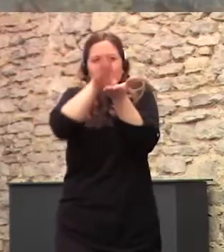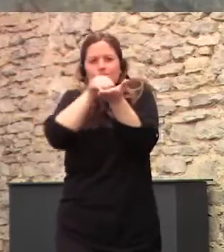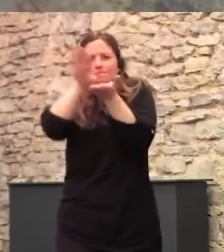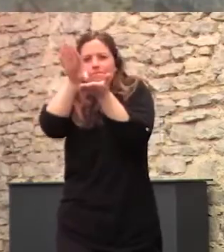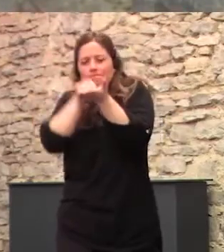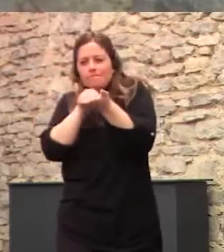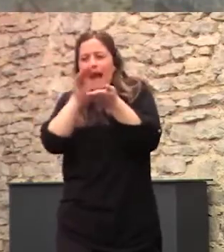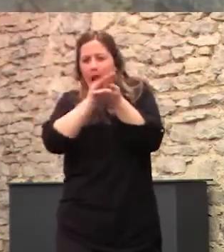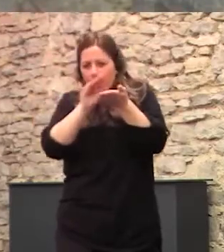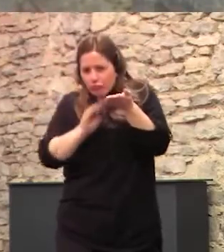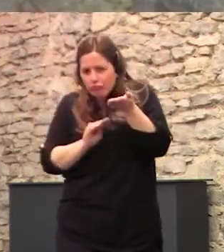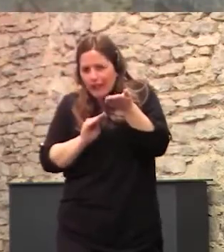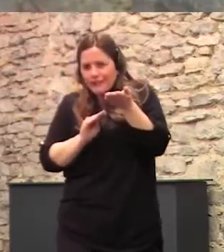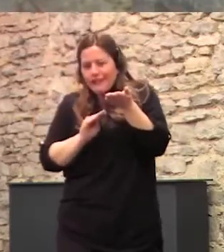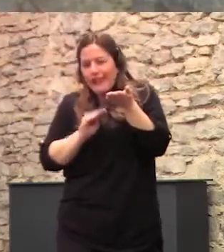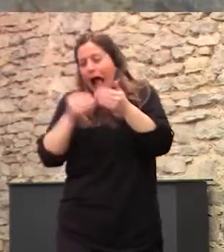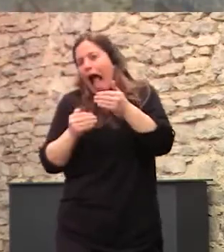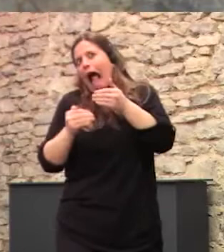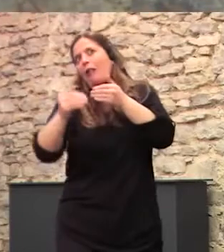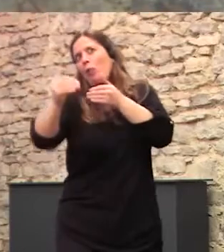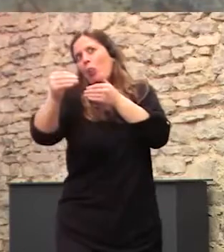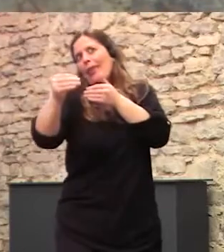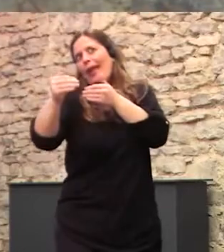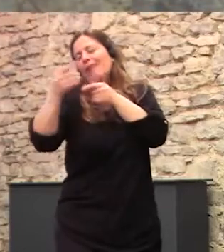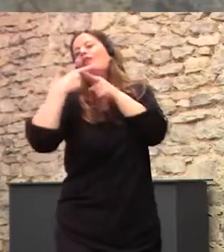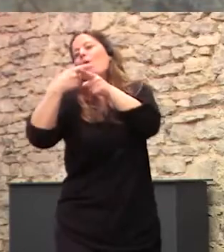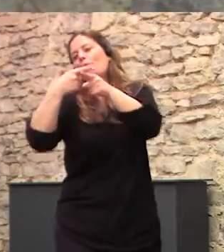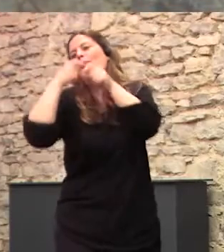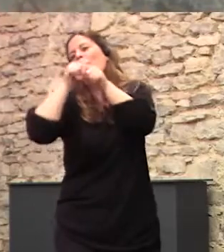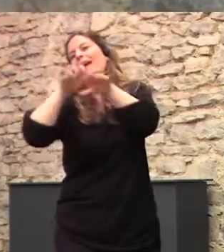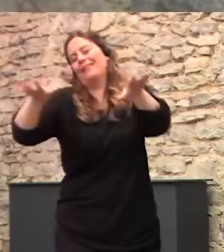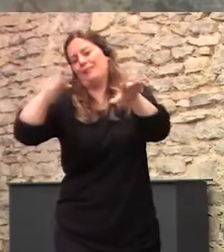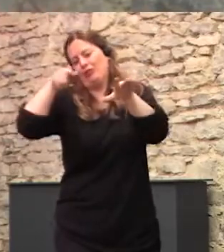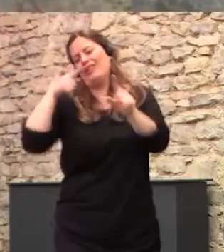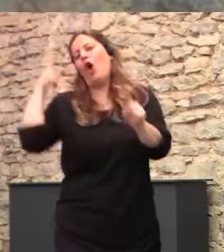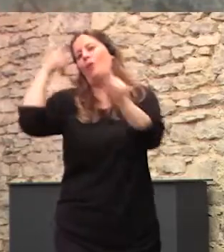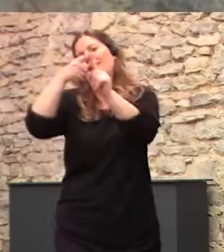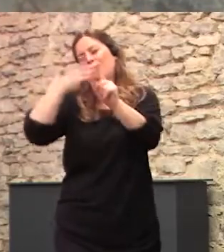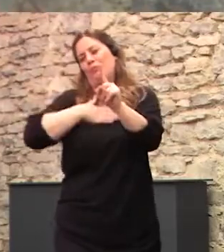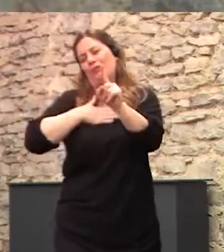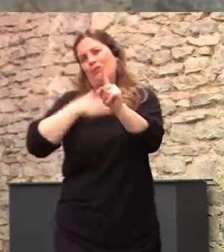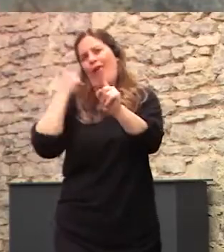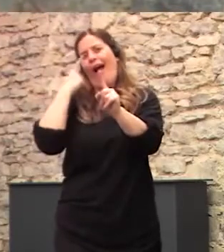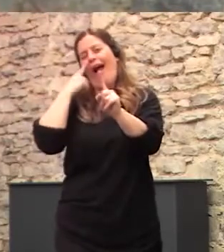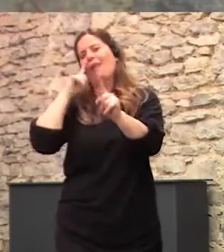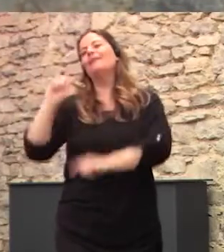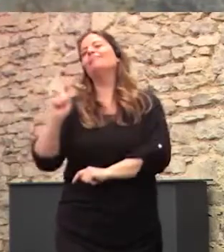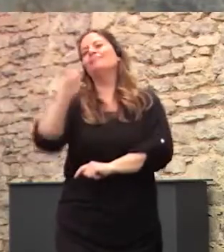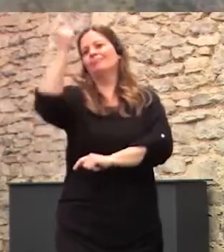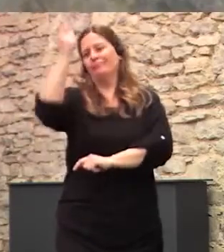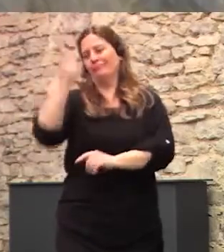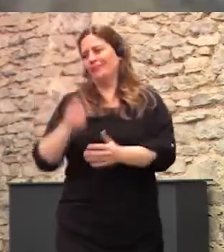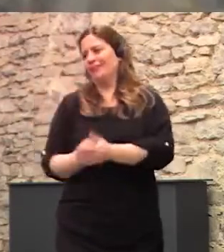ya intentaremos compartirlas, ese es el objetivo, ver si llegamos a esto.